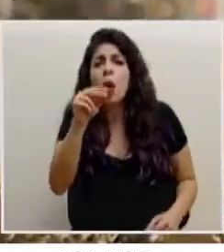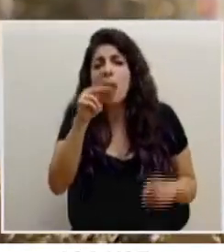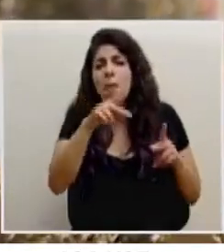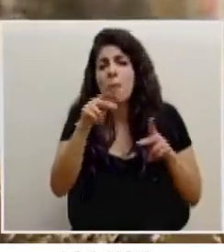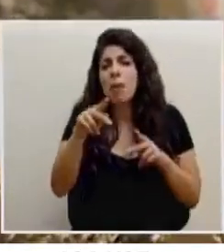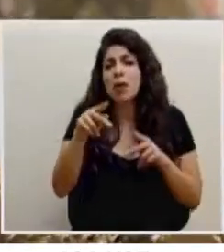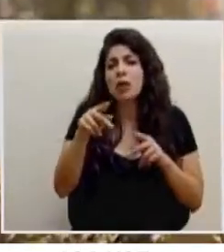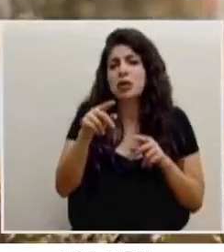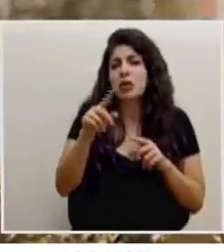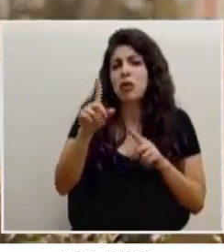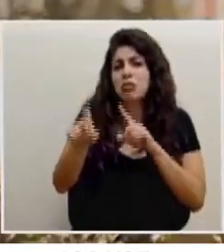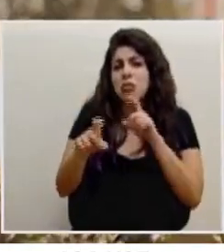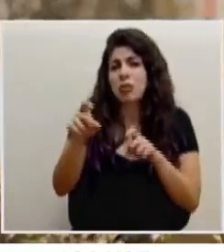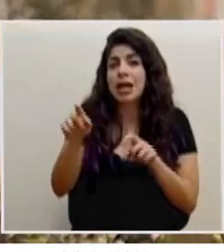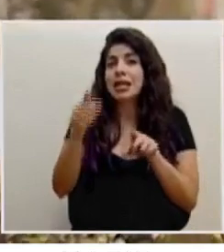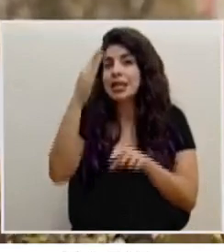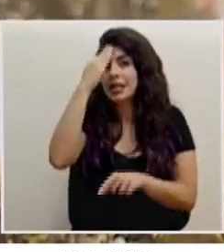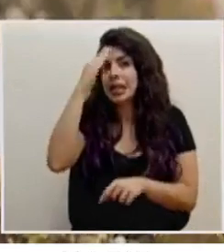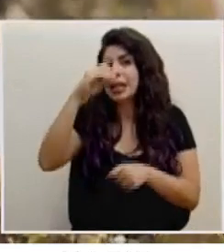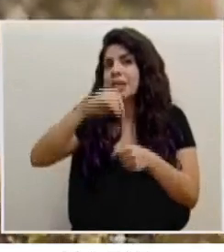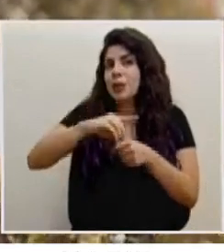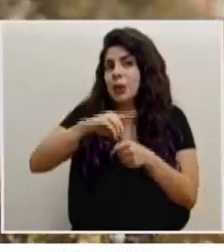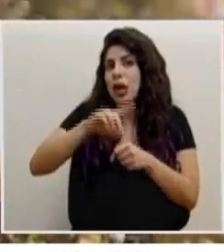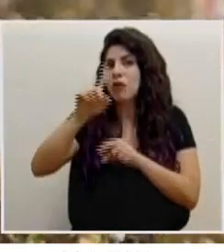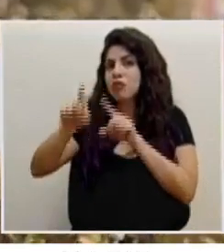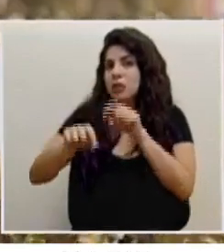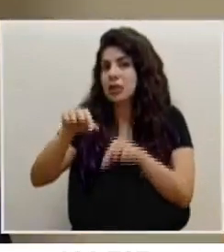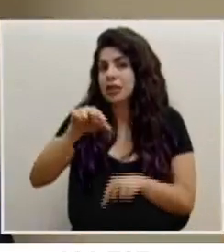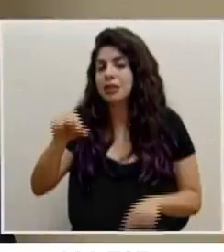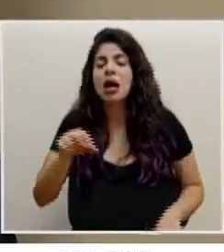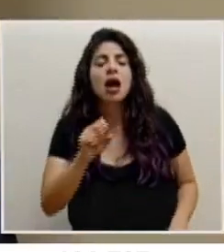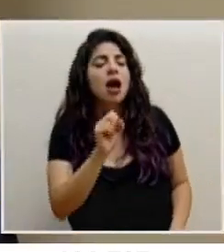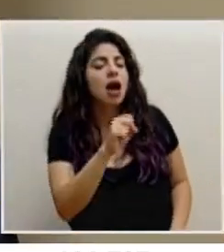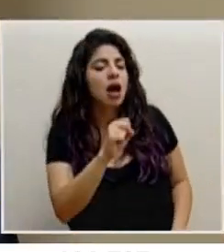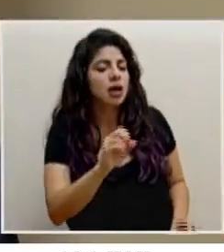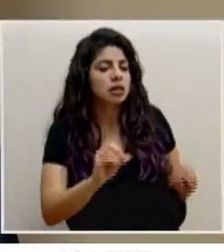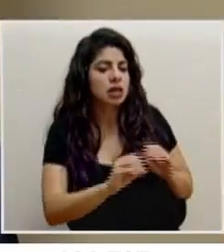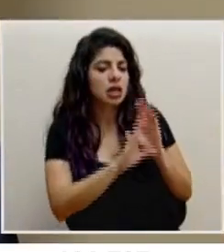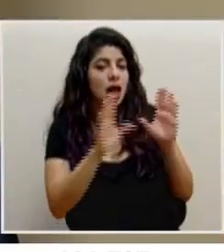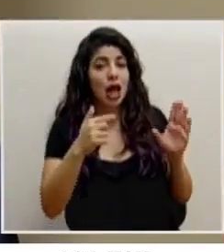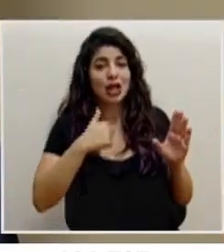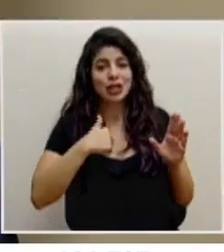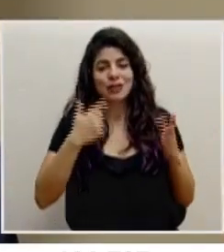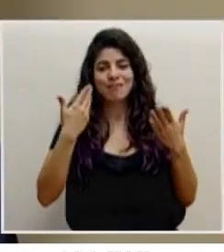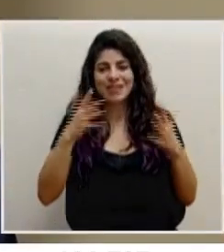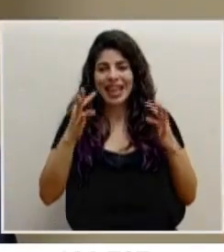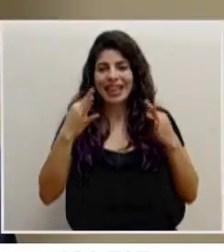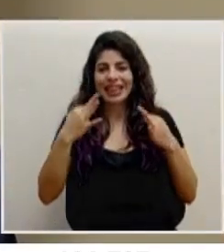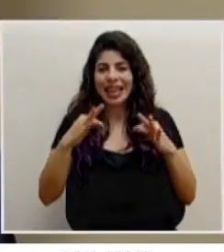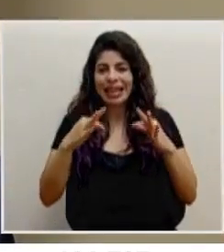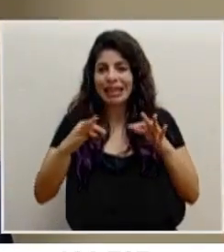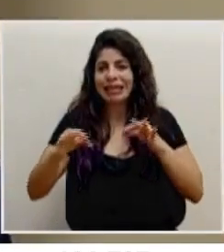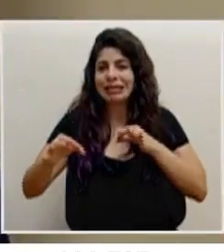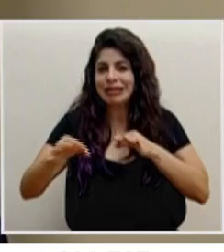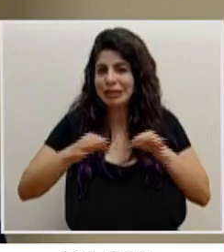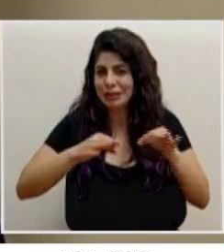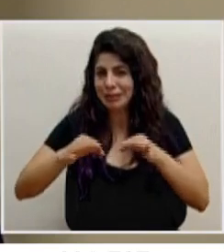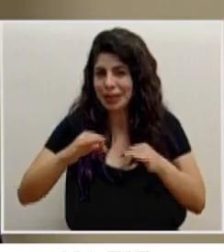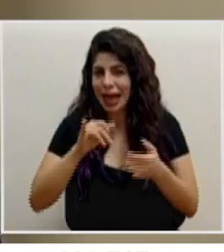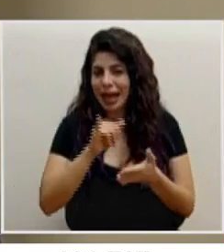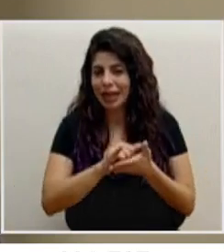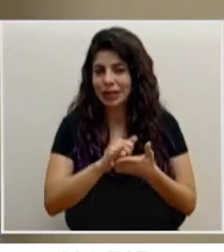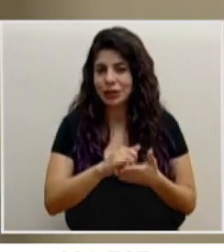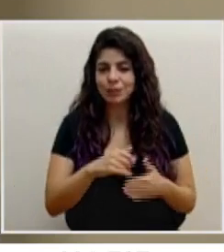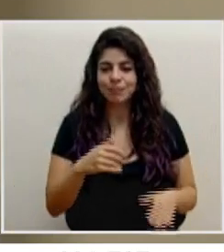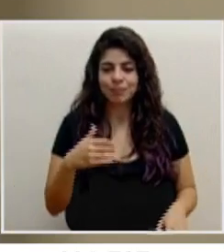algunos epidemiólogos y también sé que los diputados le han hecho consultas esta semana. Sí, claro. Yo traté de explicar un poquito de eso en